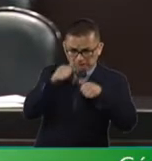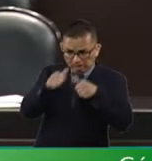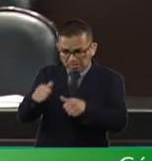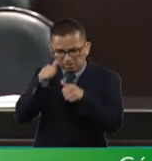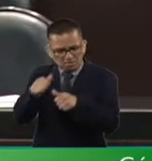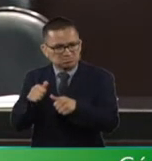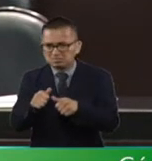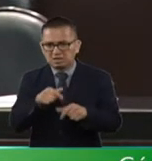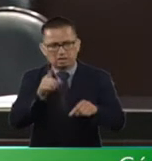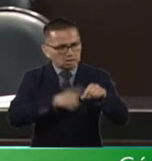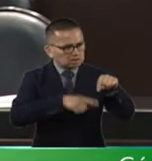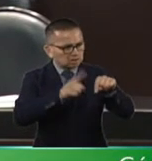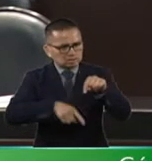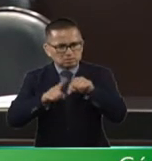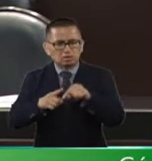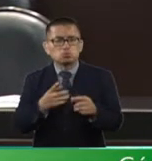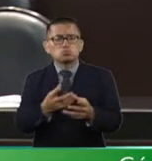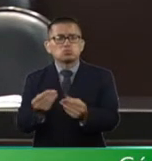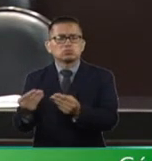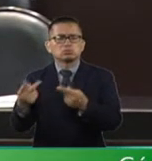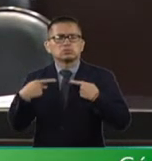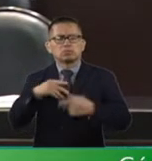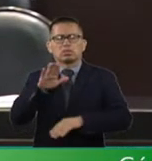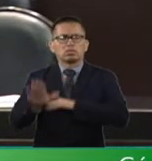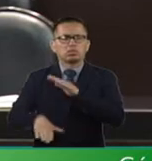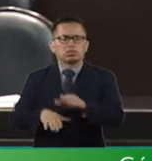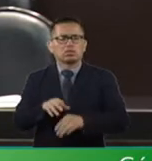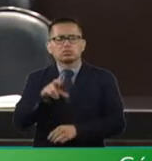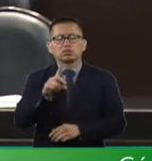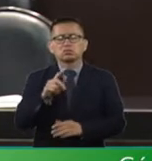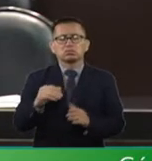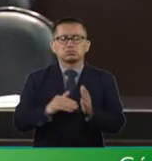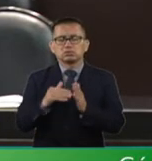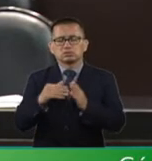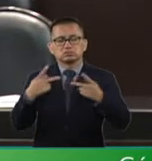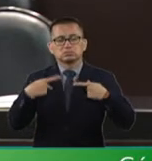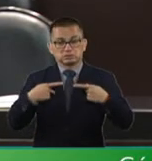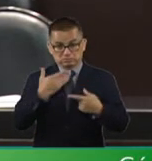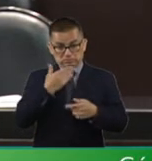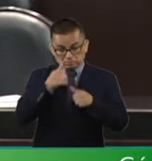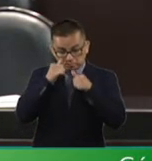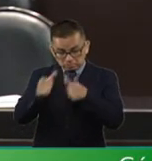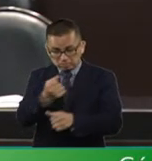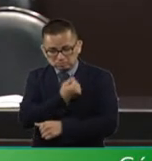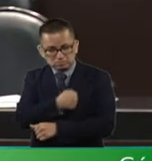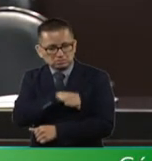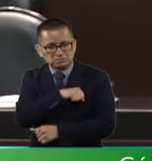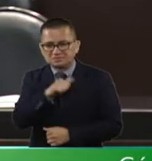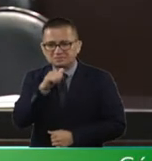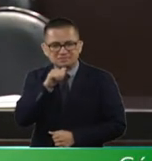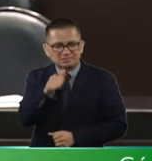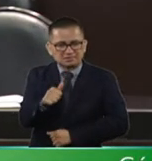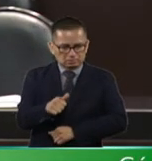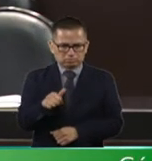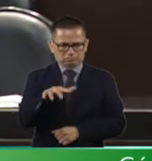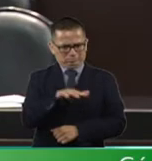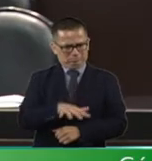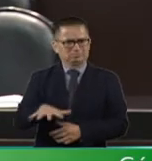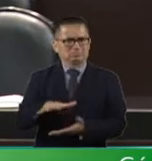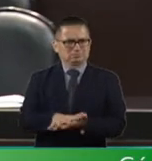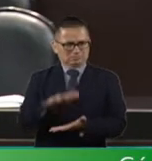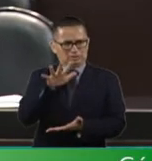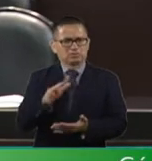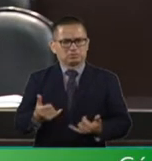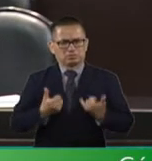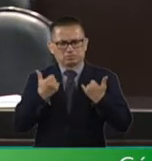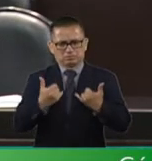vidas humanas que llevó a más de 30 millones de personas a no tener acceso a ningún servicio de salud incluido mayoritariamente jóvenes